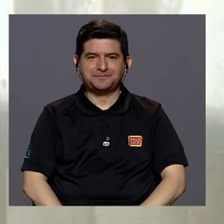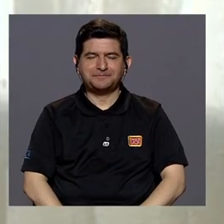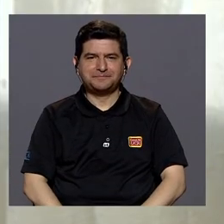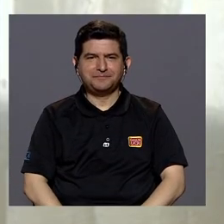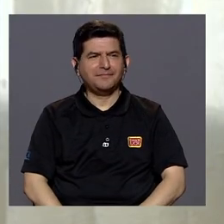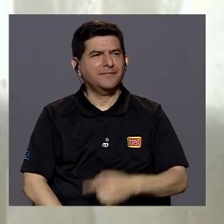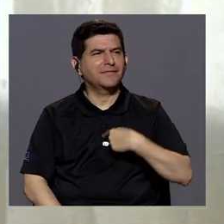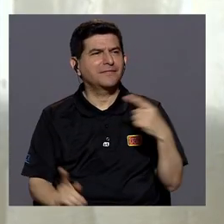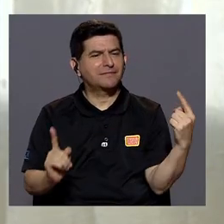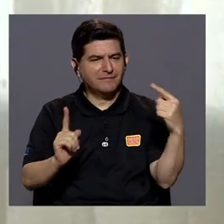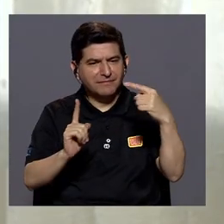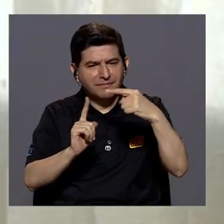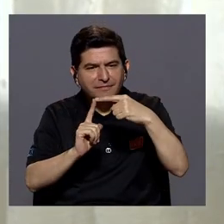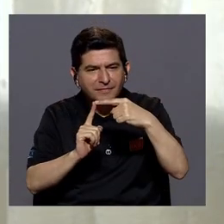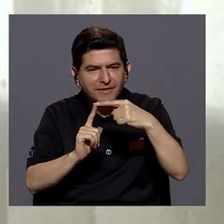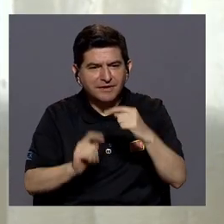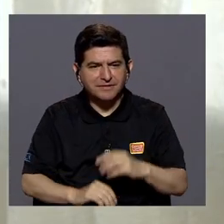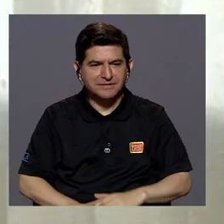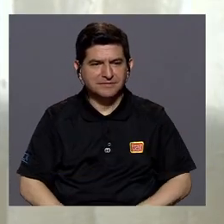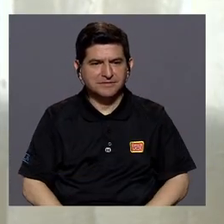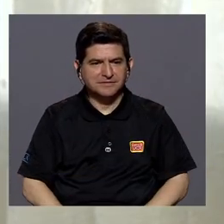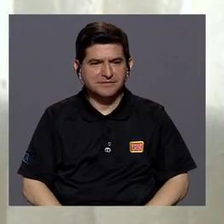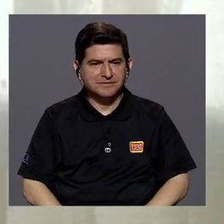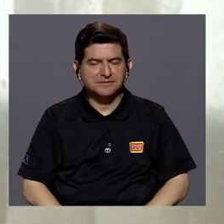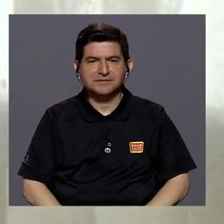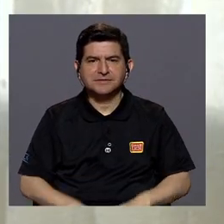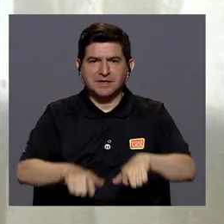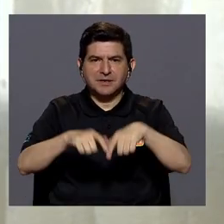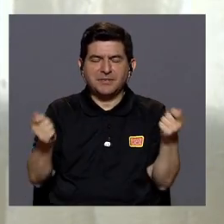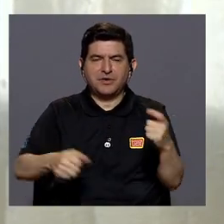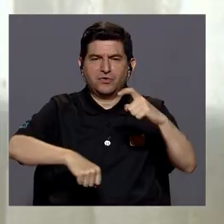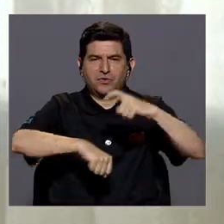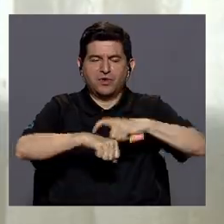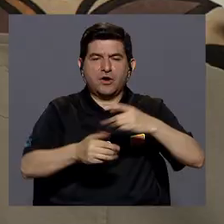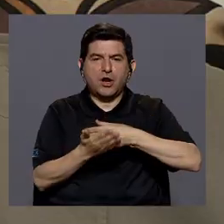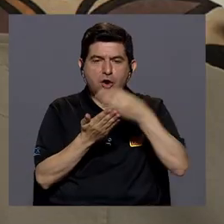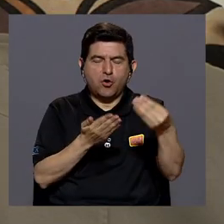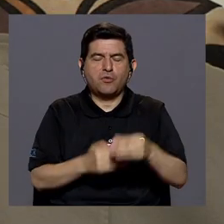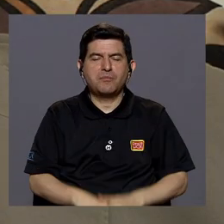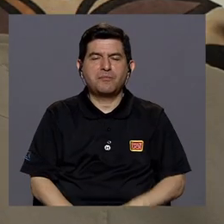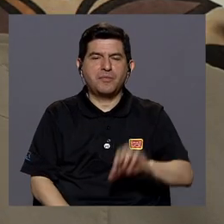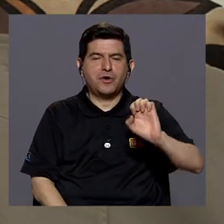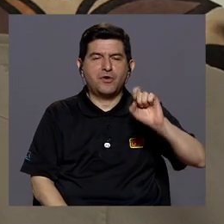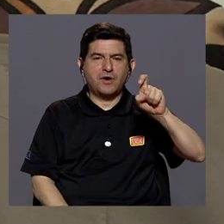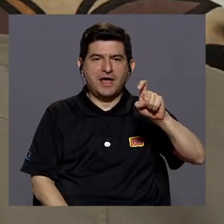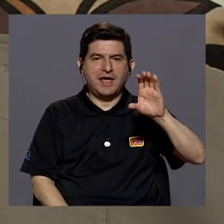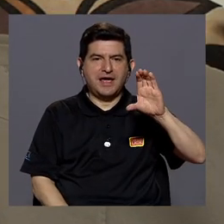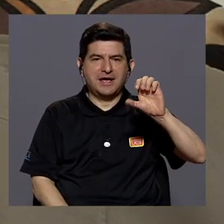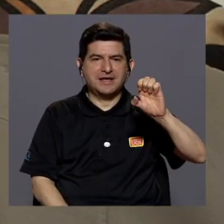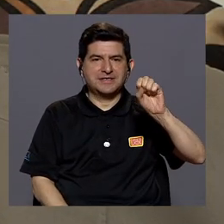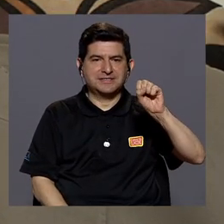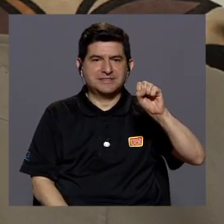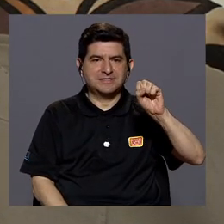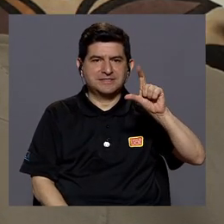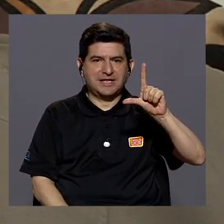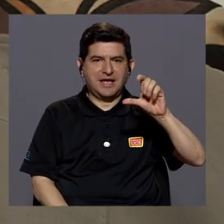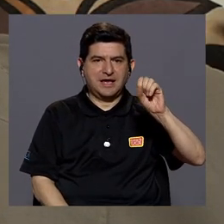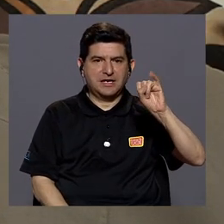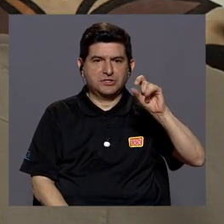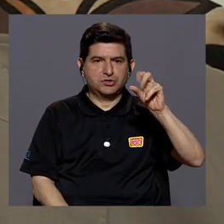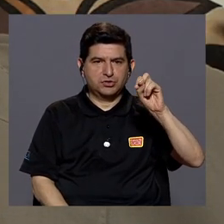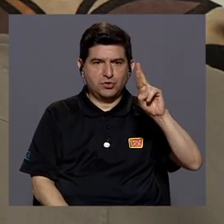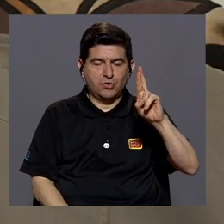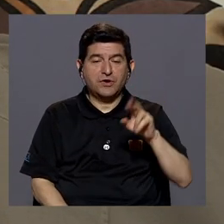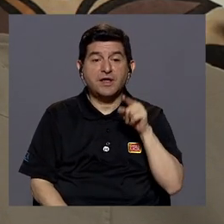estuve hasta que la hora la compró Excelsior. Sí, pero antes usted me había dicho que la hora era un medio